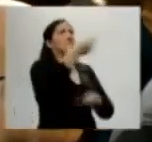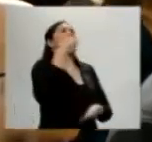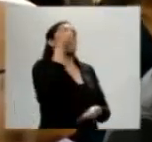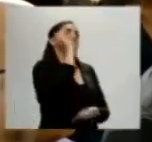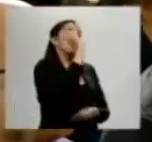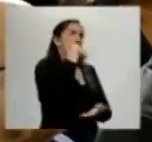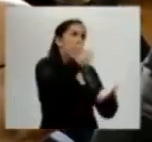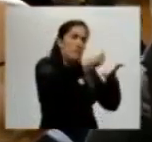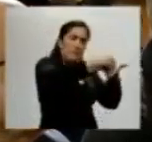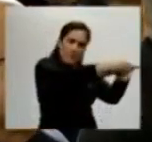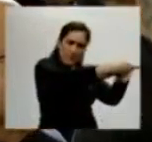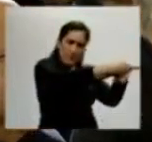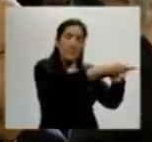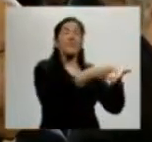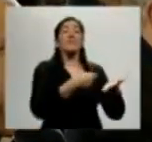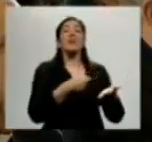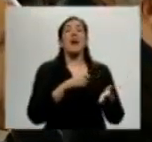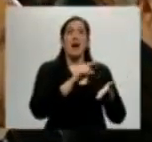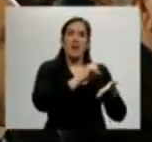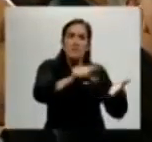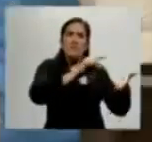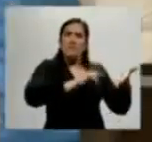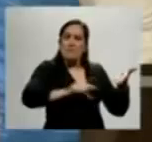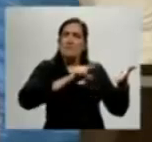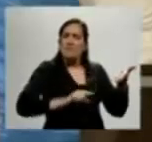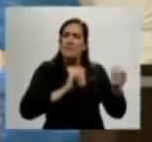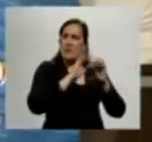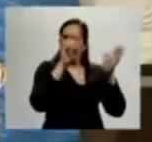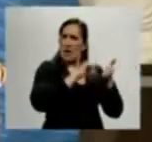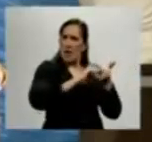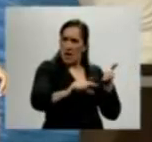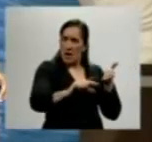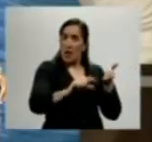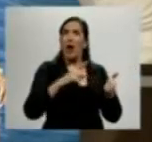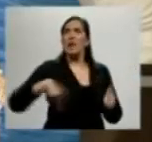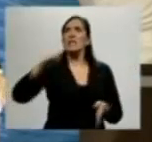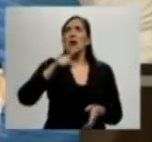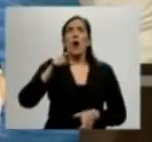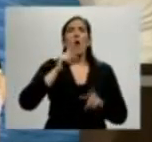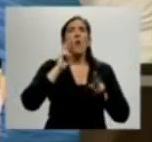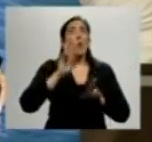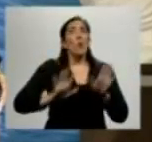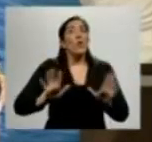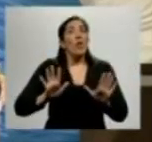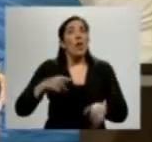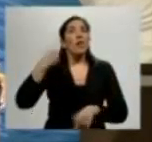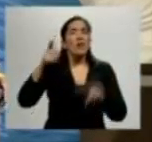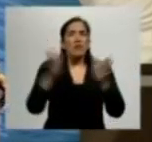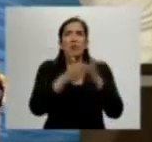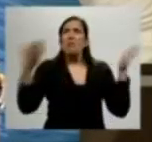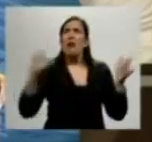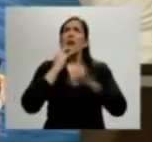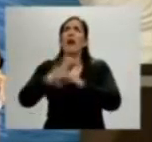cual, todas esas afirmaciones, títulos para asustar a la gente, de que los depósitos no iban